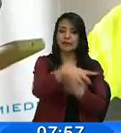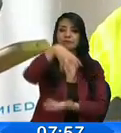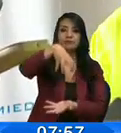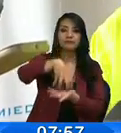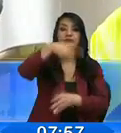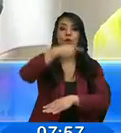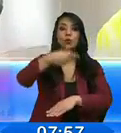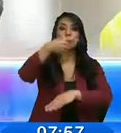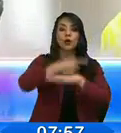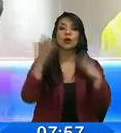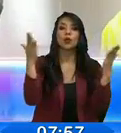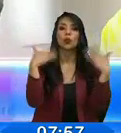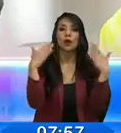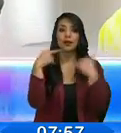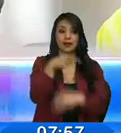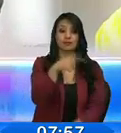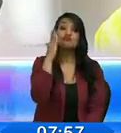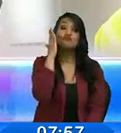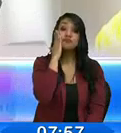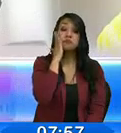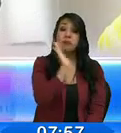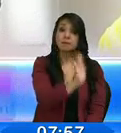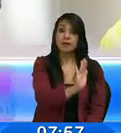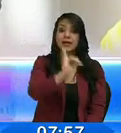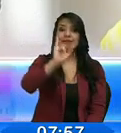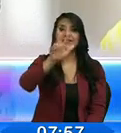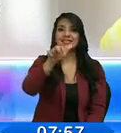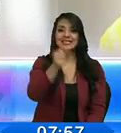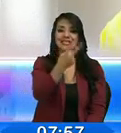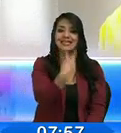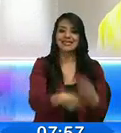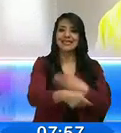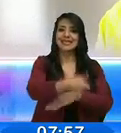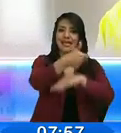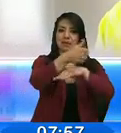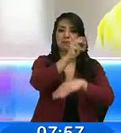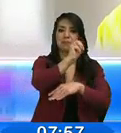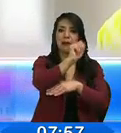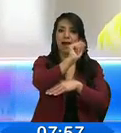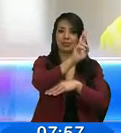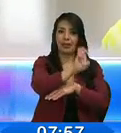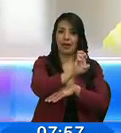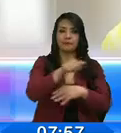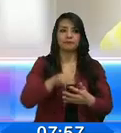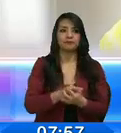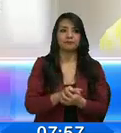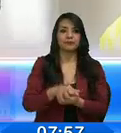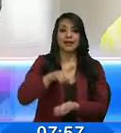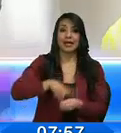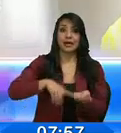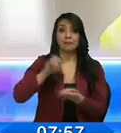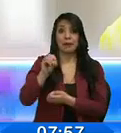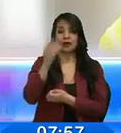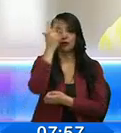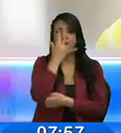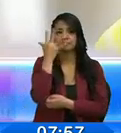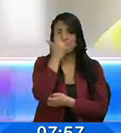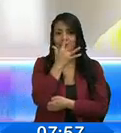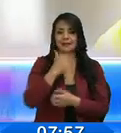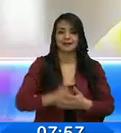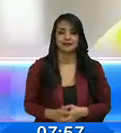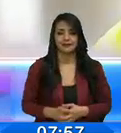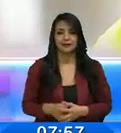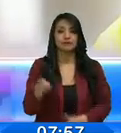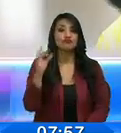de Guayaquil, a la madre que es la señora Ibis con su hija Marta y el hermano que está en Esmeraldas, porque